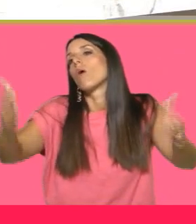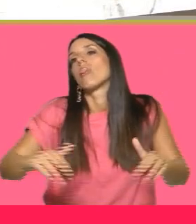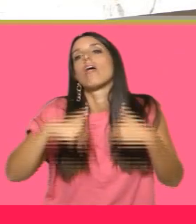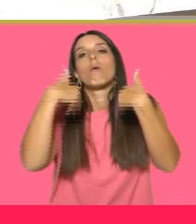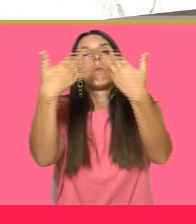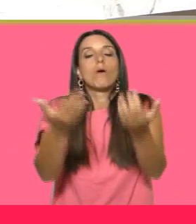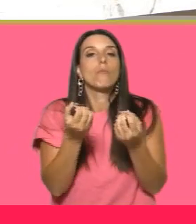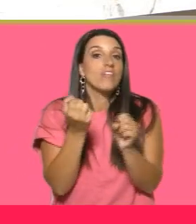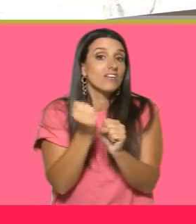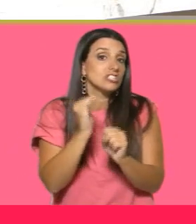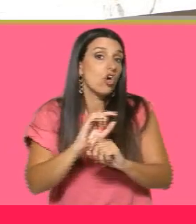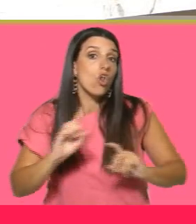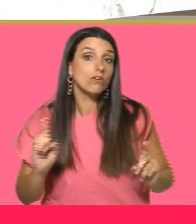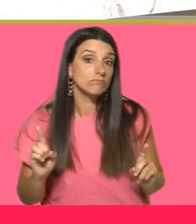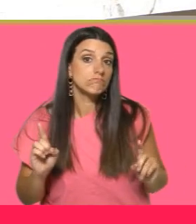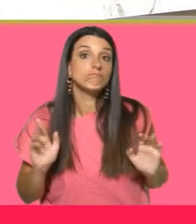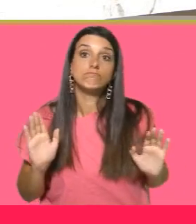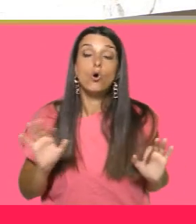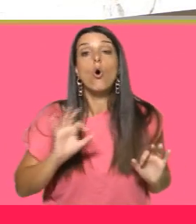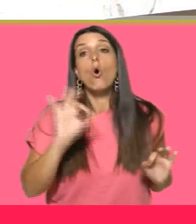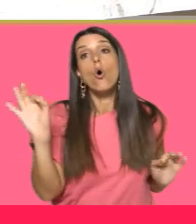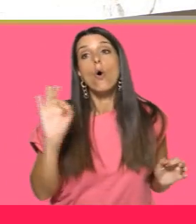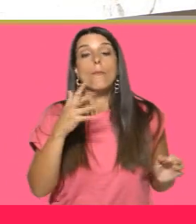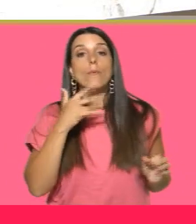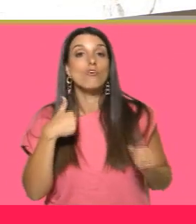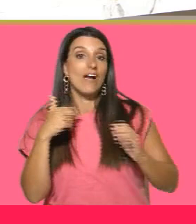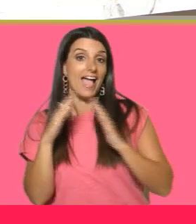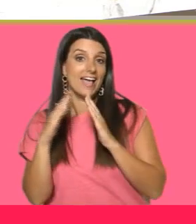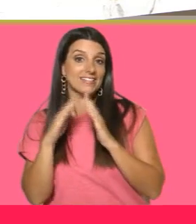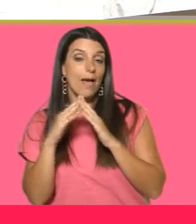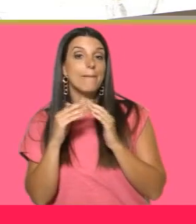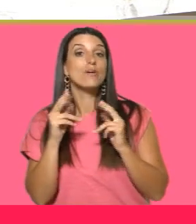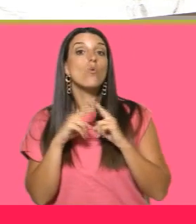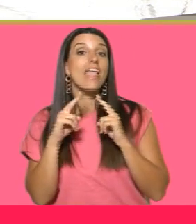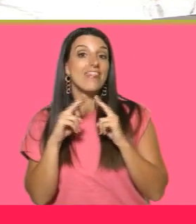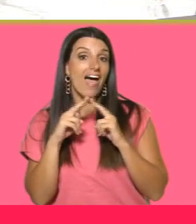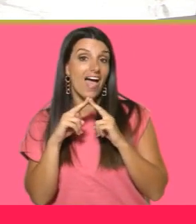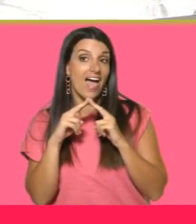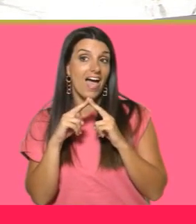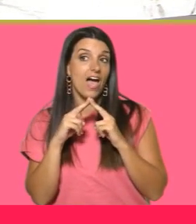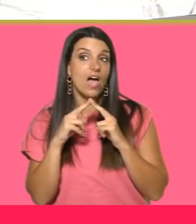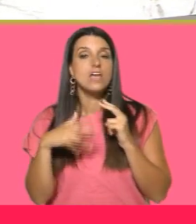Porque están trabajando, o no. Claro, o por el contrario, yo caigo en la casa de mi cuñada, de mi cuñado, y llego así,